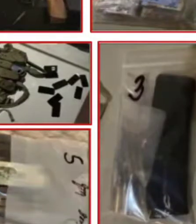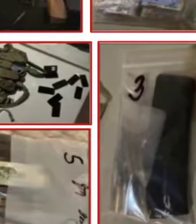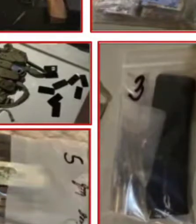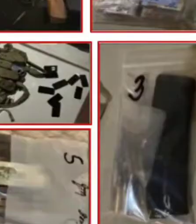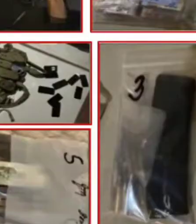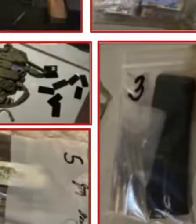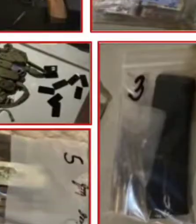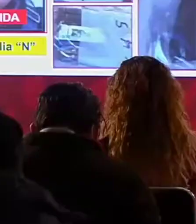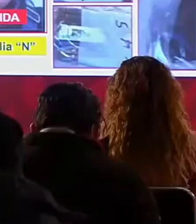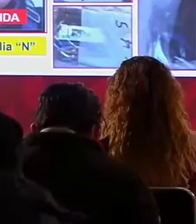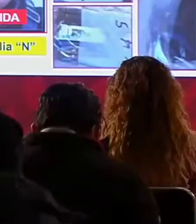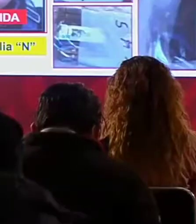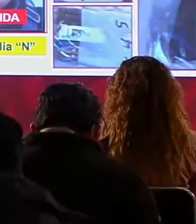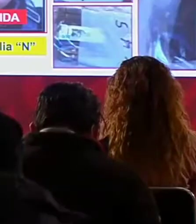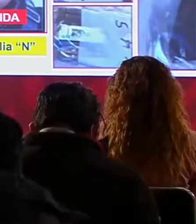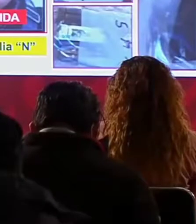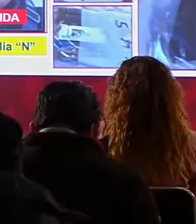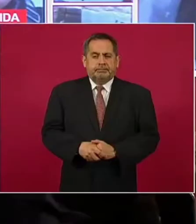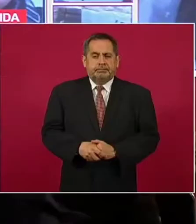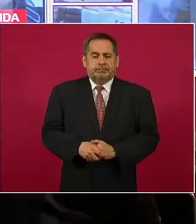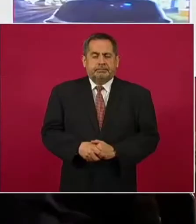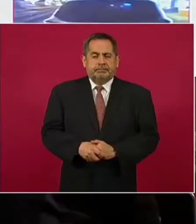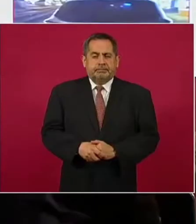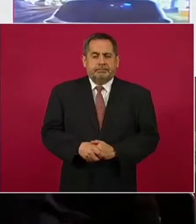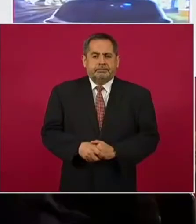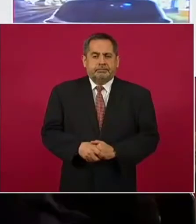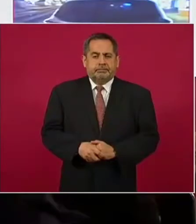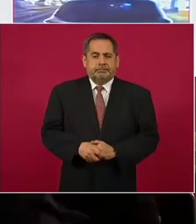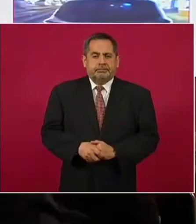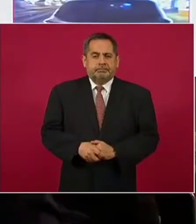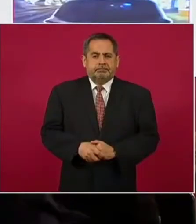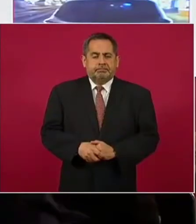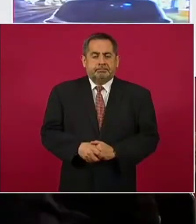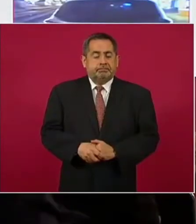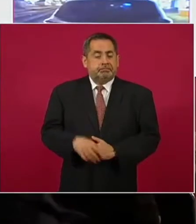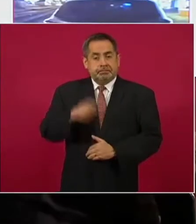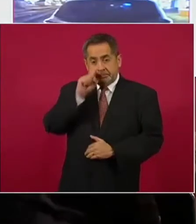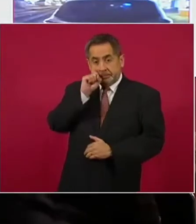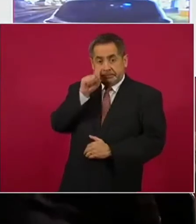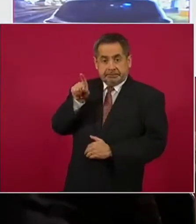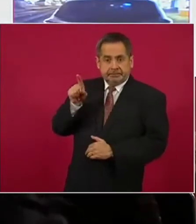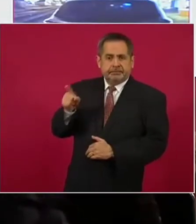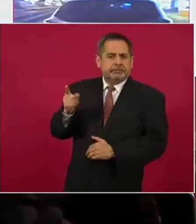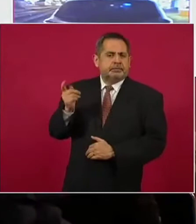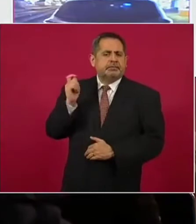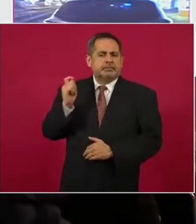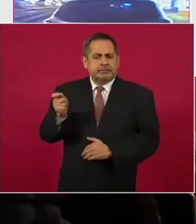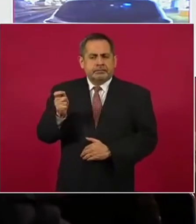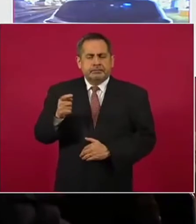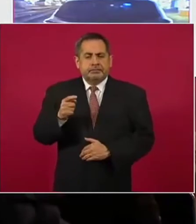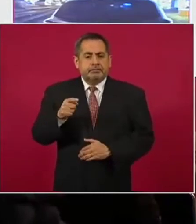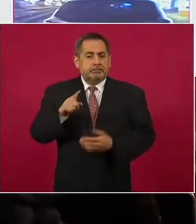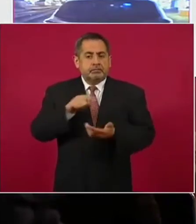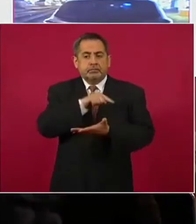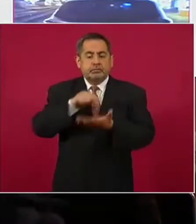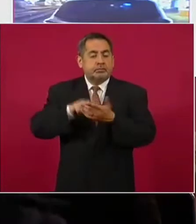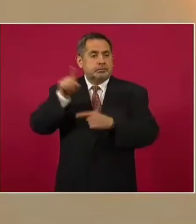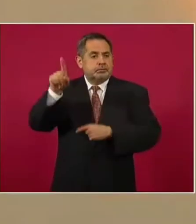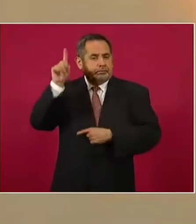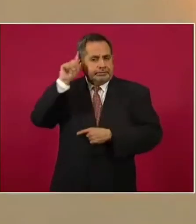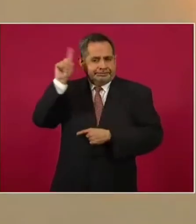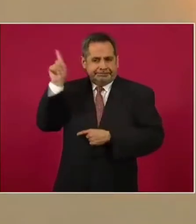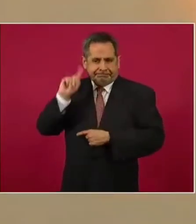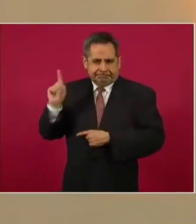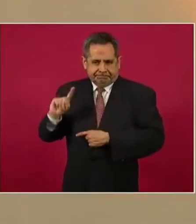está vinculada a proceso penal siguiente este es el caso de zacatecas cuando